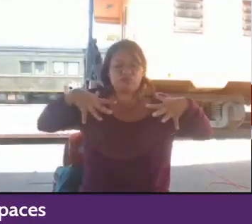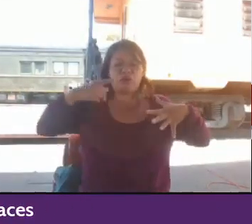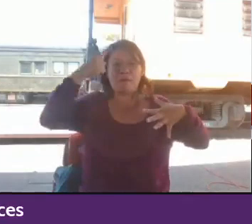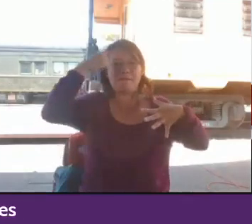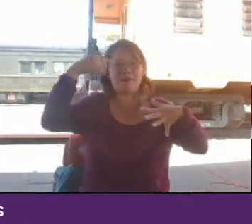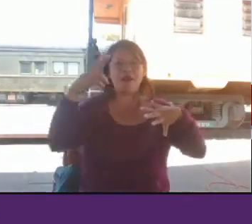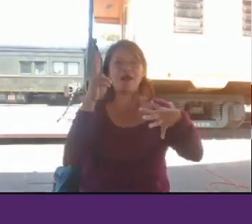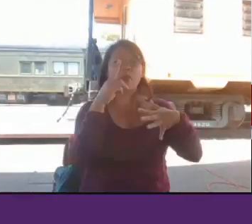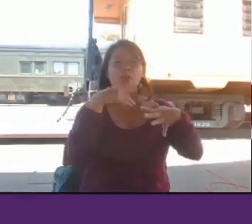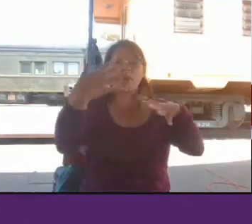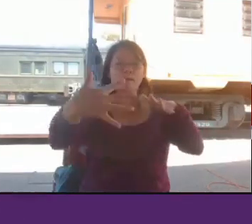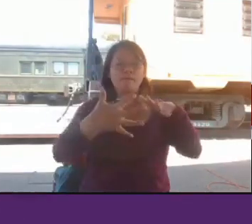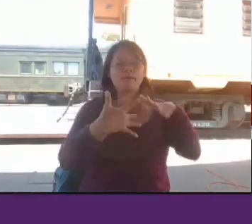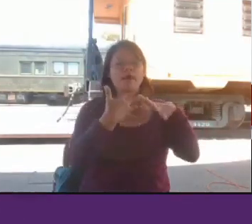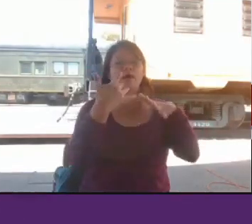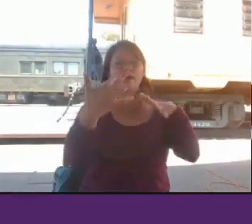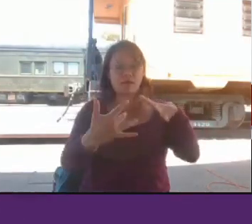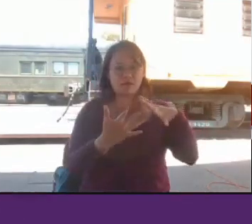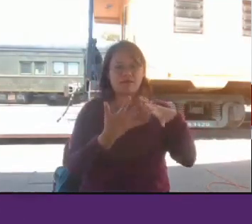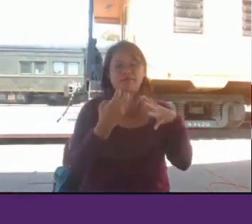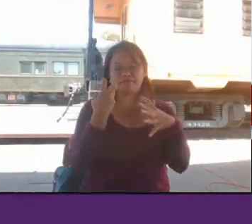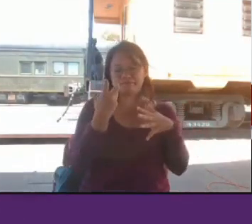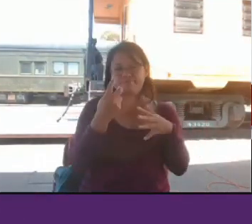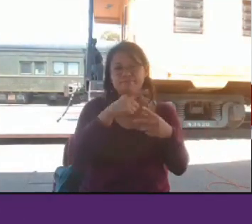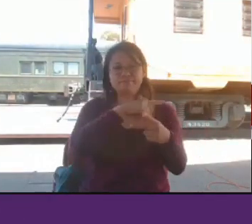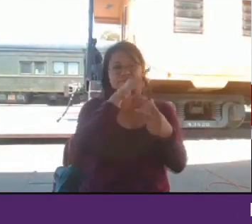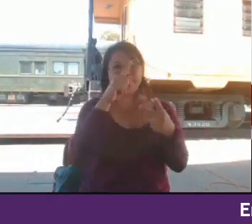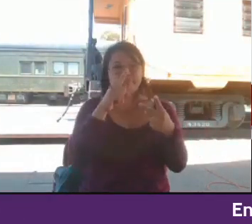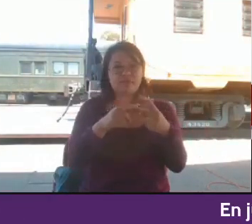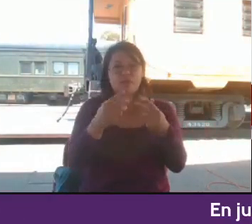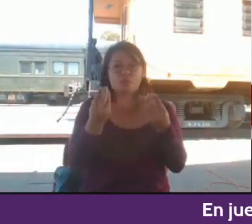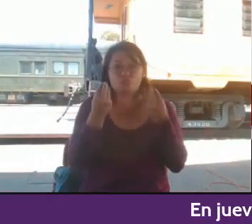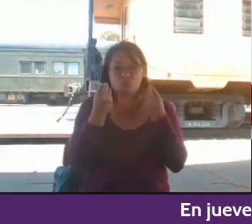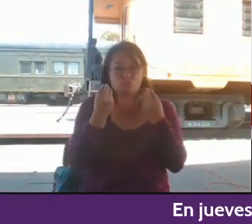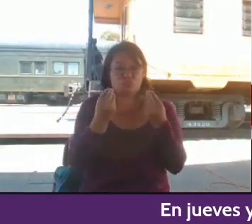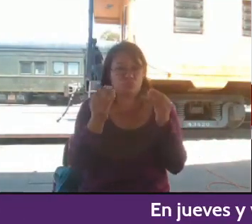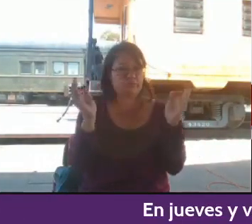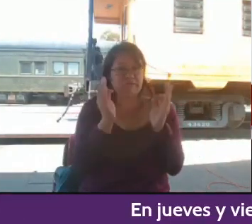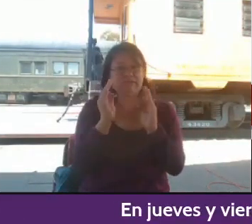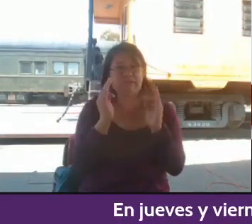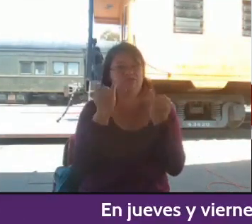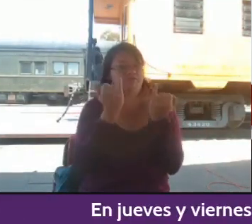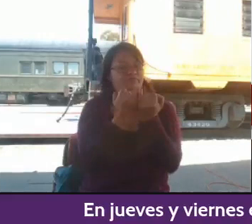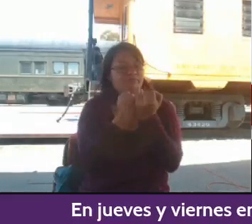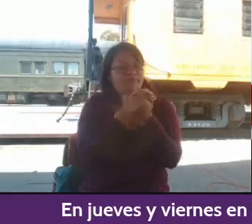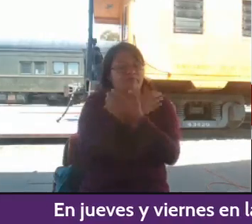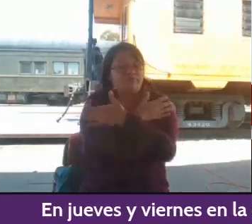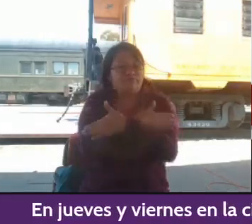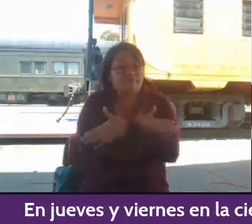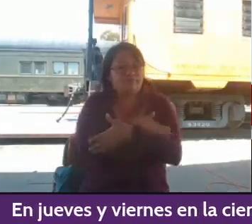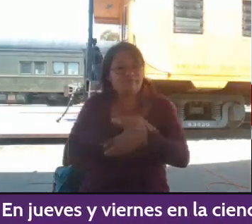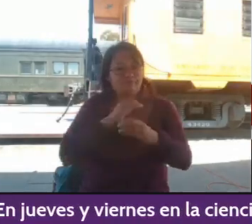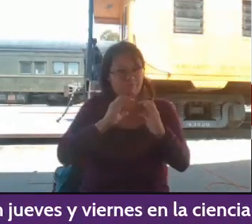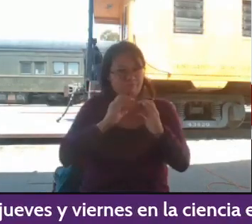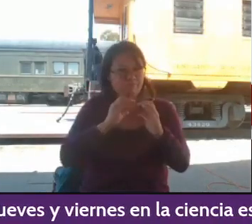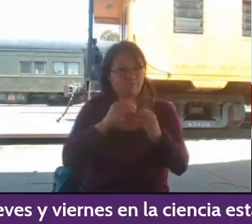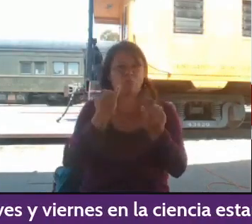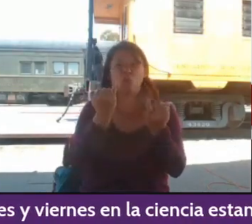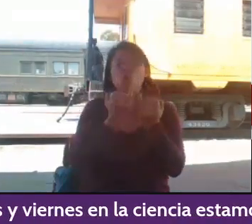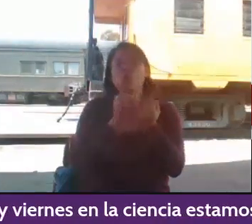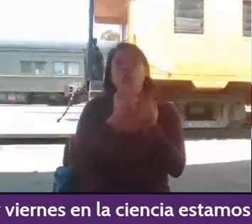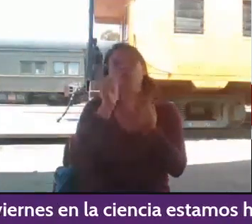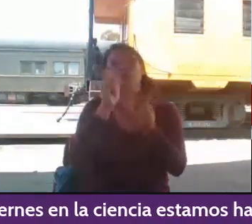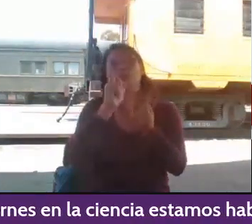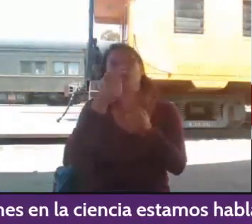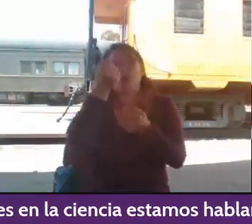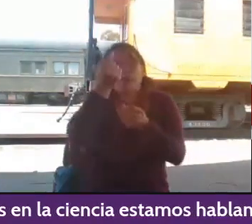bueno, y también si hace frío, van a esponjar las plumitas porque aumenta la irrigación sanguínea. También cuando están chiquitos, por ejemplo, van a tener un